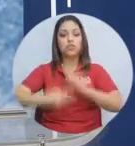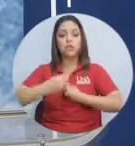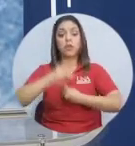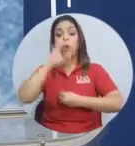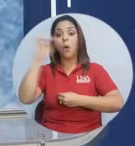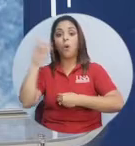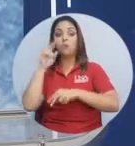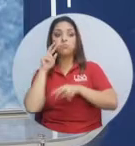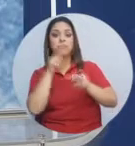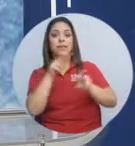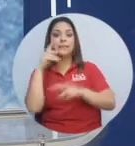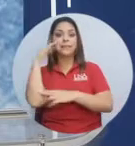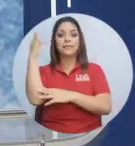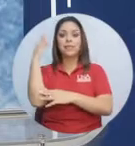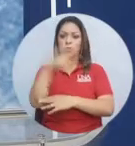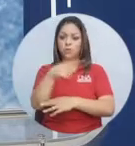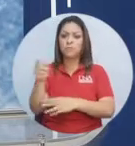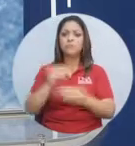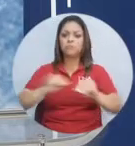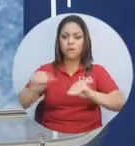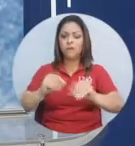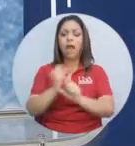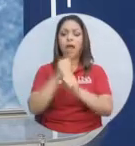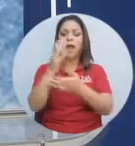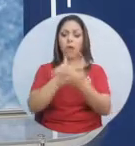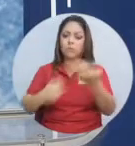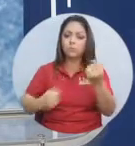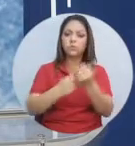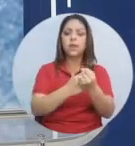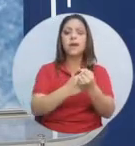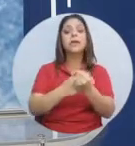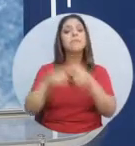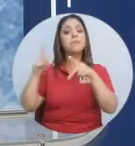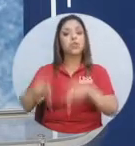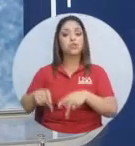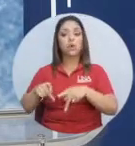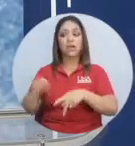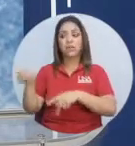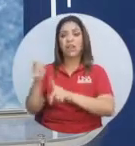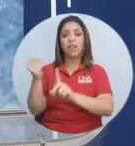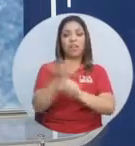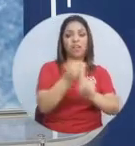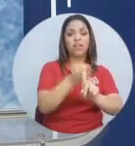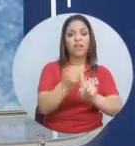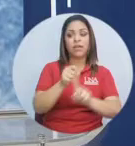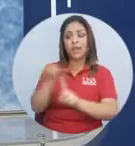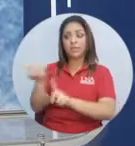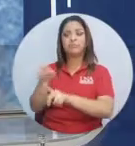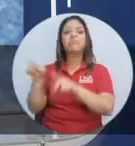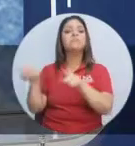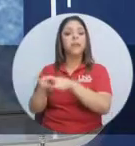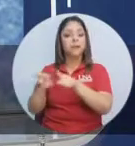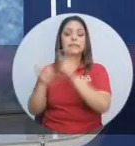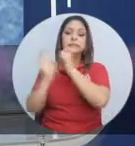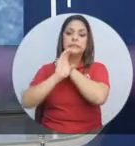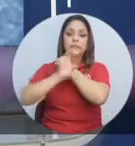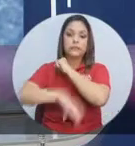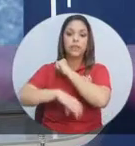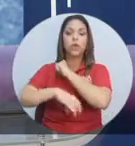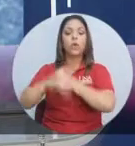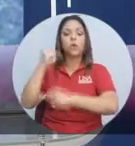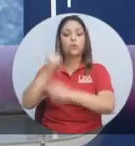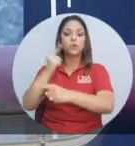testigos hagan algo para apoyar a la víctima a salir adelante y para que las personas pues, que cometen este tipo de agresiones pues, también sean abordadas